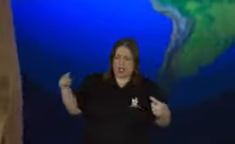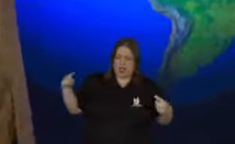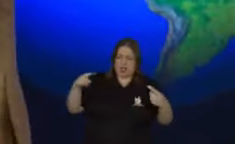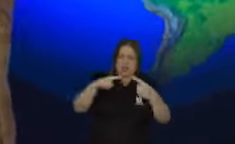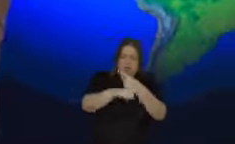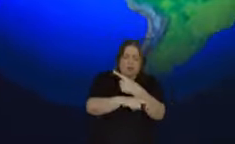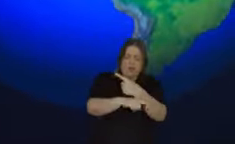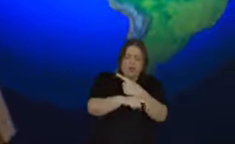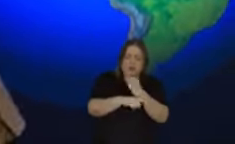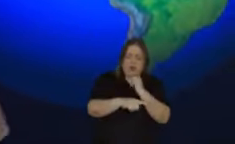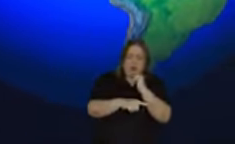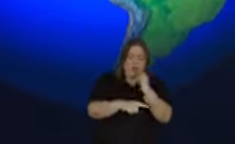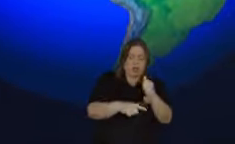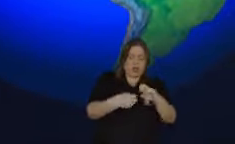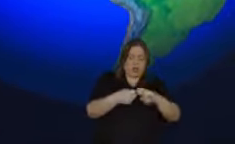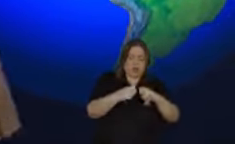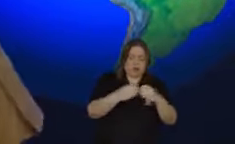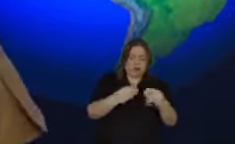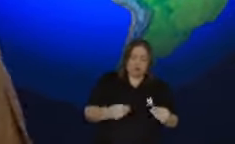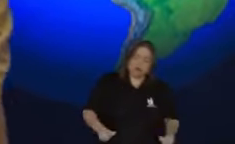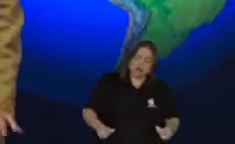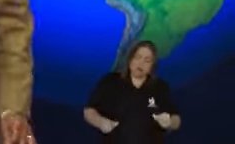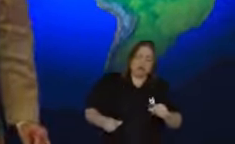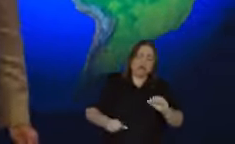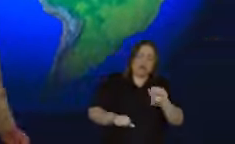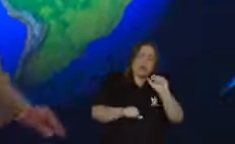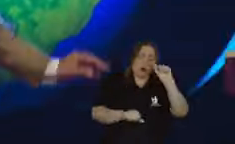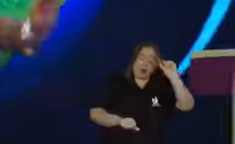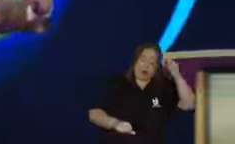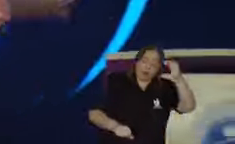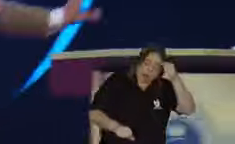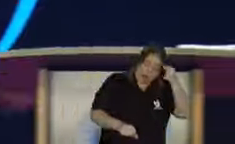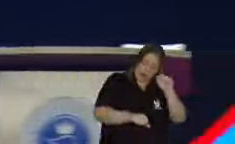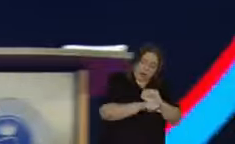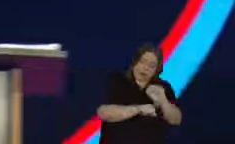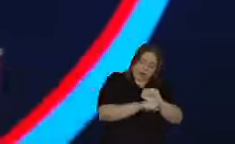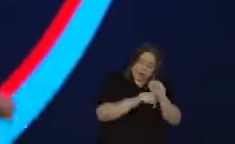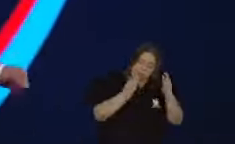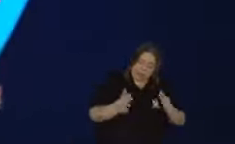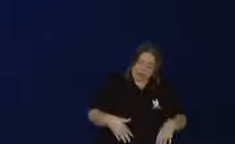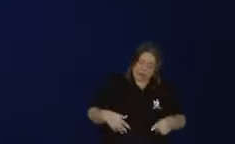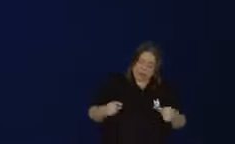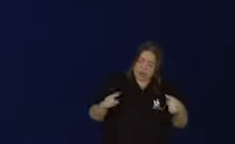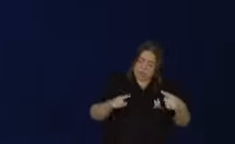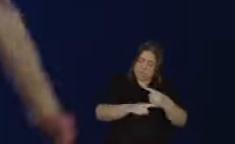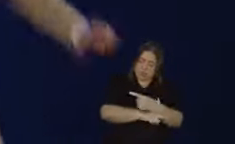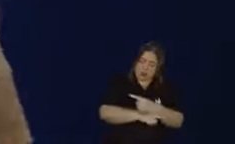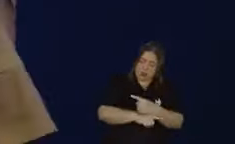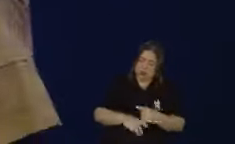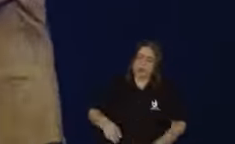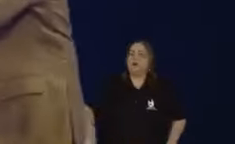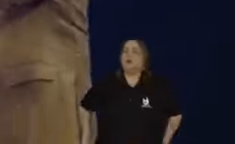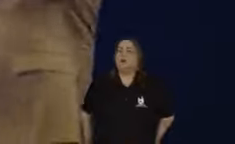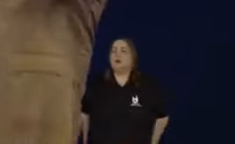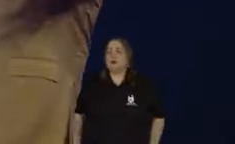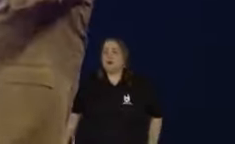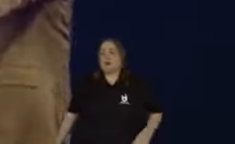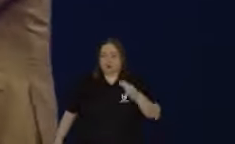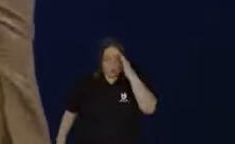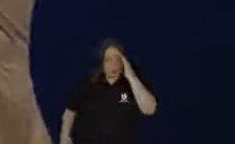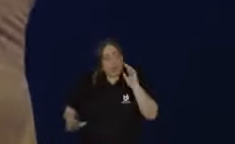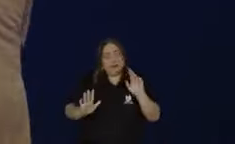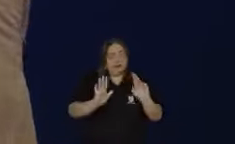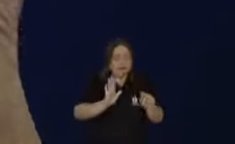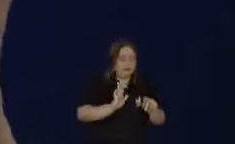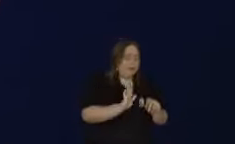resueltos, conflictos sindicales, conflictos gubernamentales, conflictos de lo que sea. Este que mató por los celos